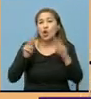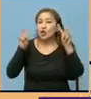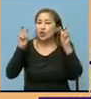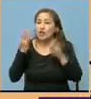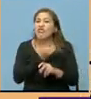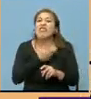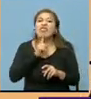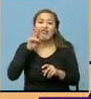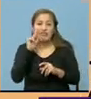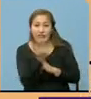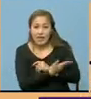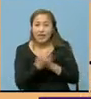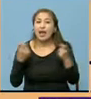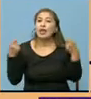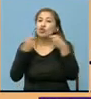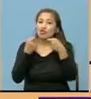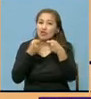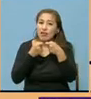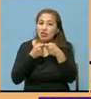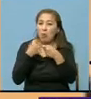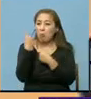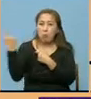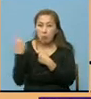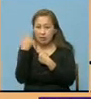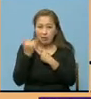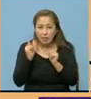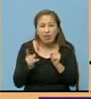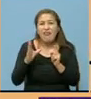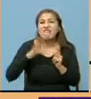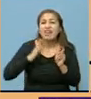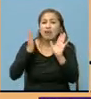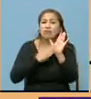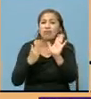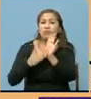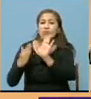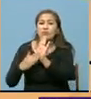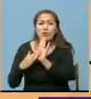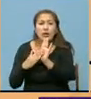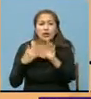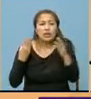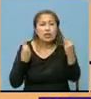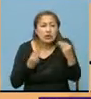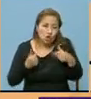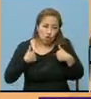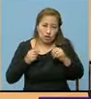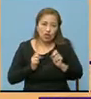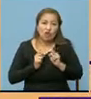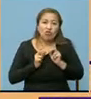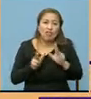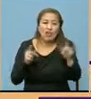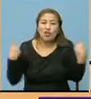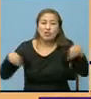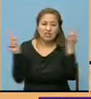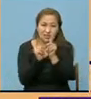de la ctv fondo de las cooperativas asociadas independientes de falta de documentación técnica que te quiero decir con esto es